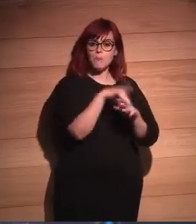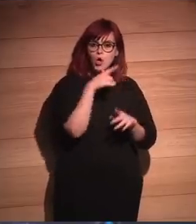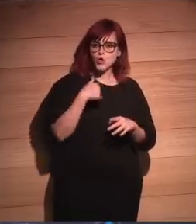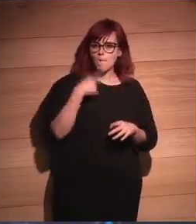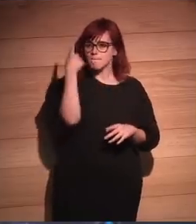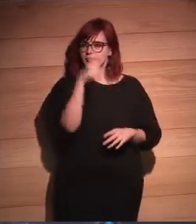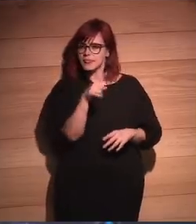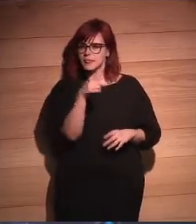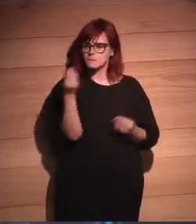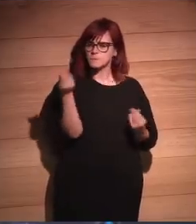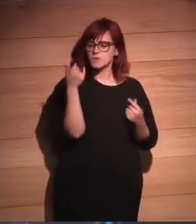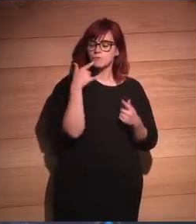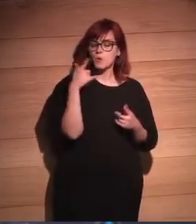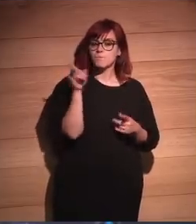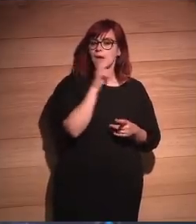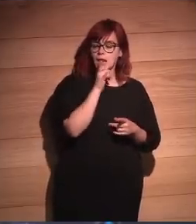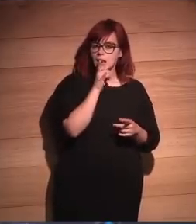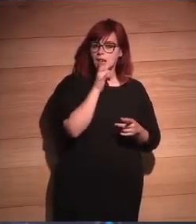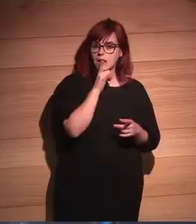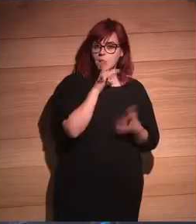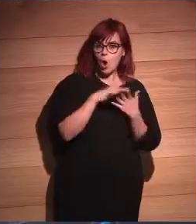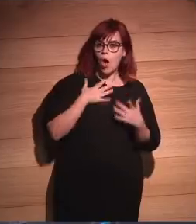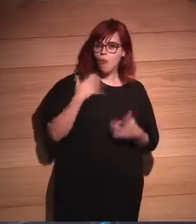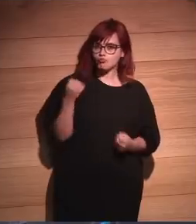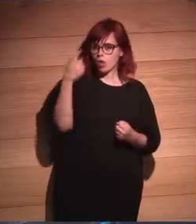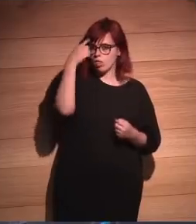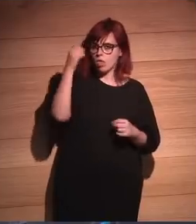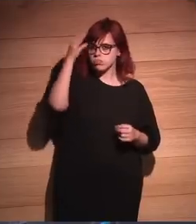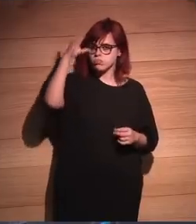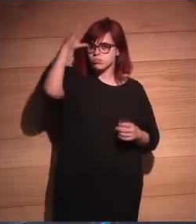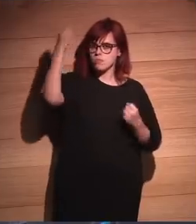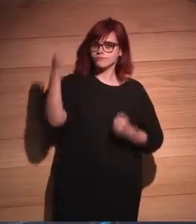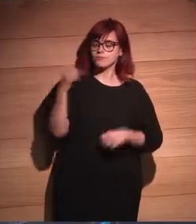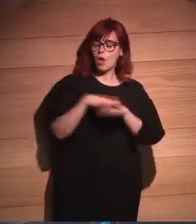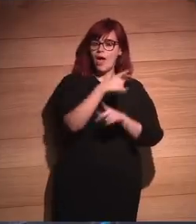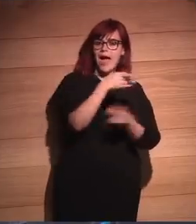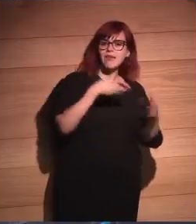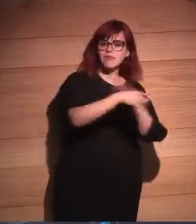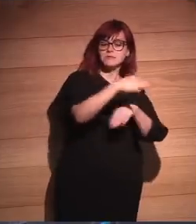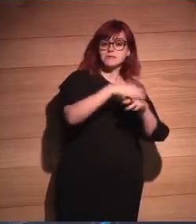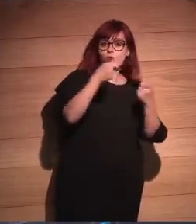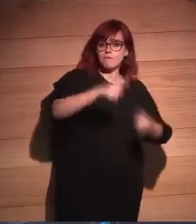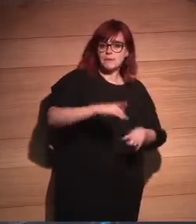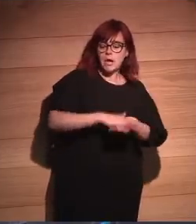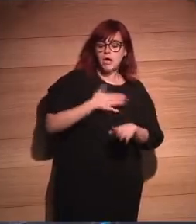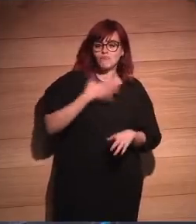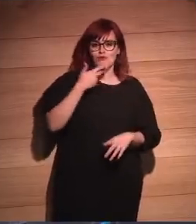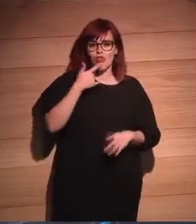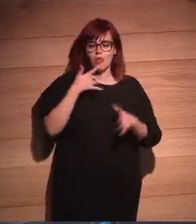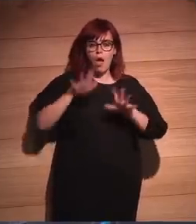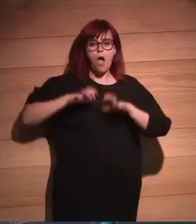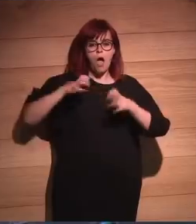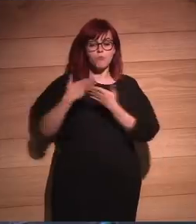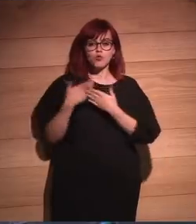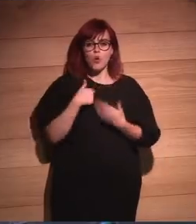yo sé, que fundamenta mi autoridad, puede ser accesible para ellos sin necesidad de